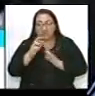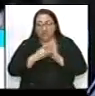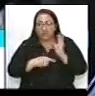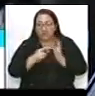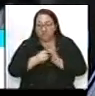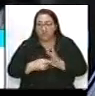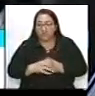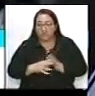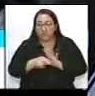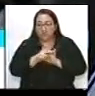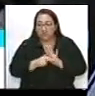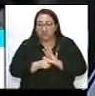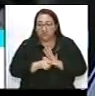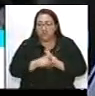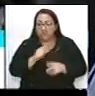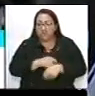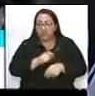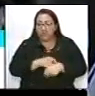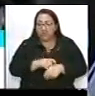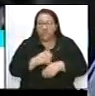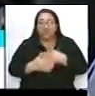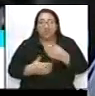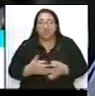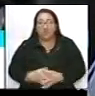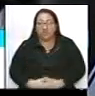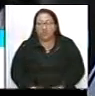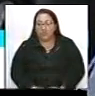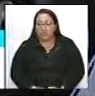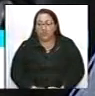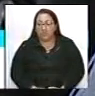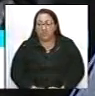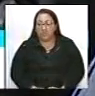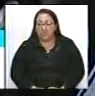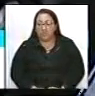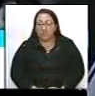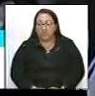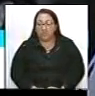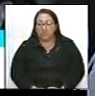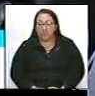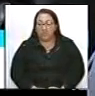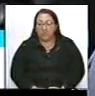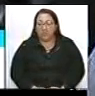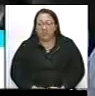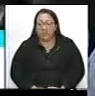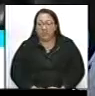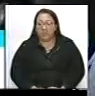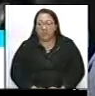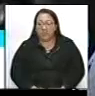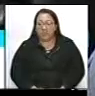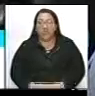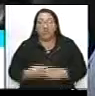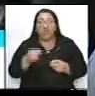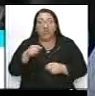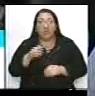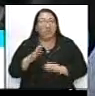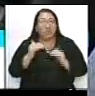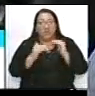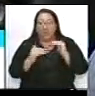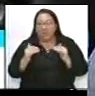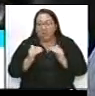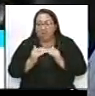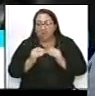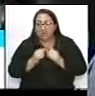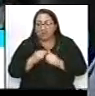reglamento, la norma, los tiempos y el debido proceso. Porque ahí sí sería una inequidad actuar